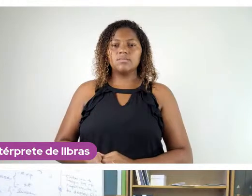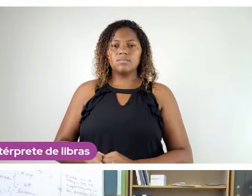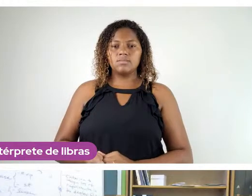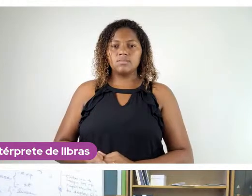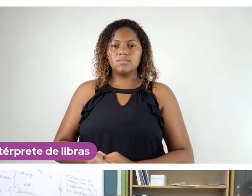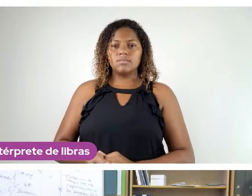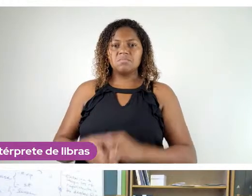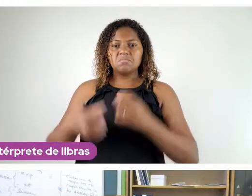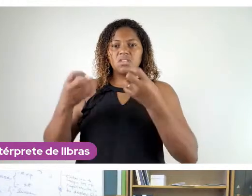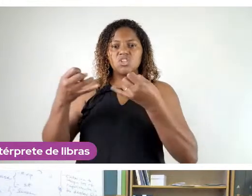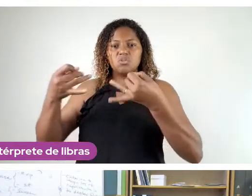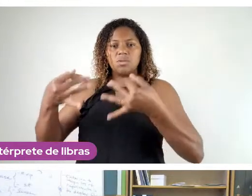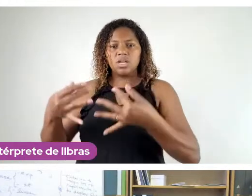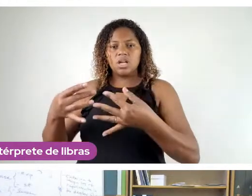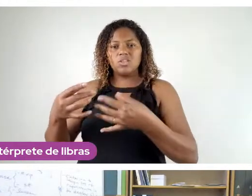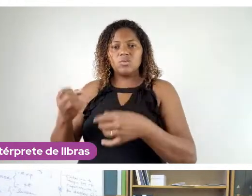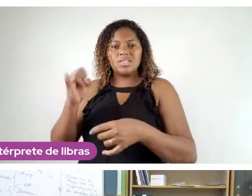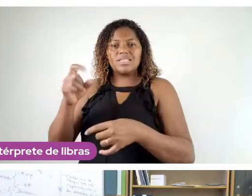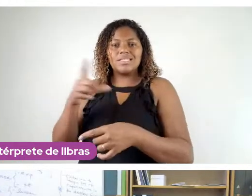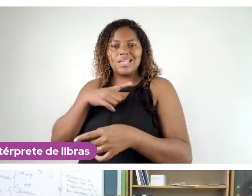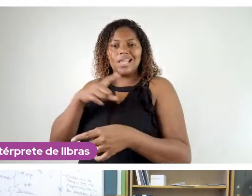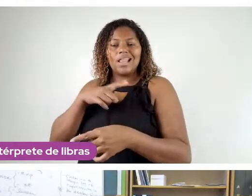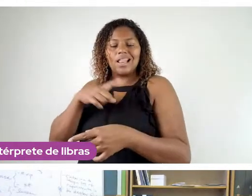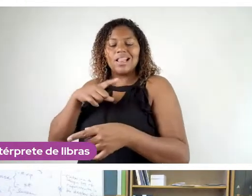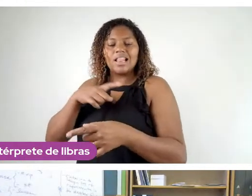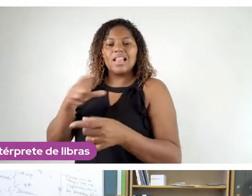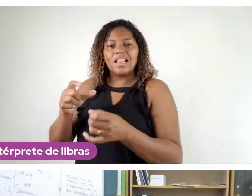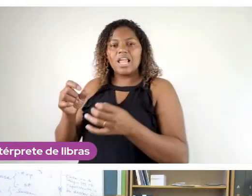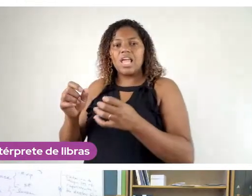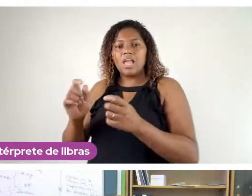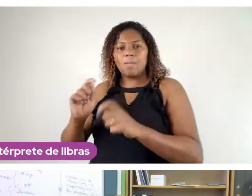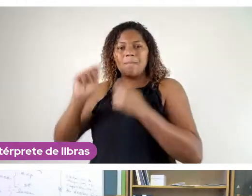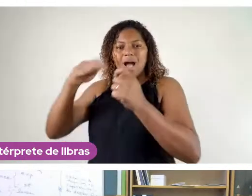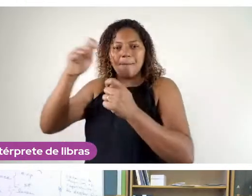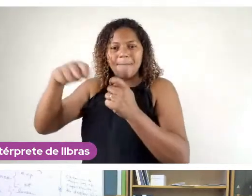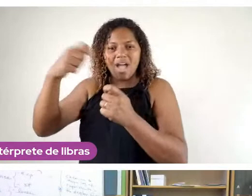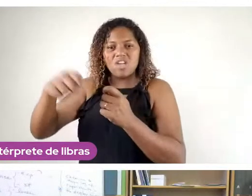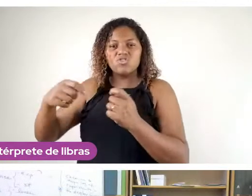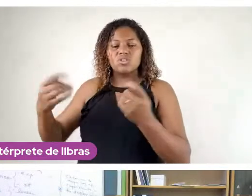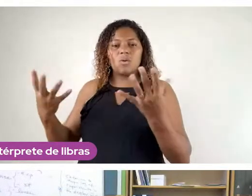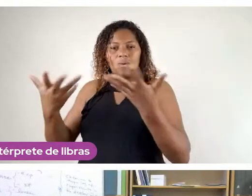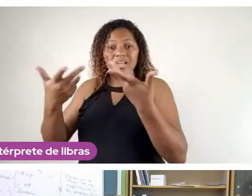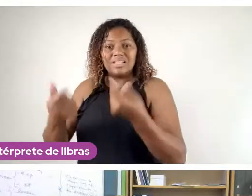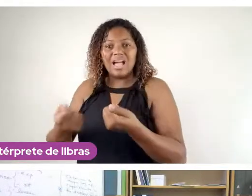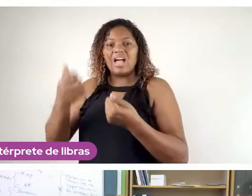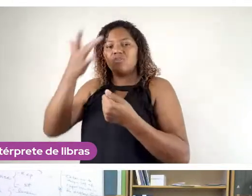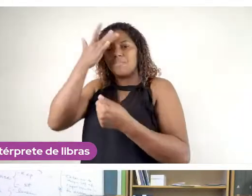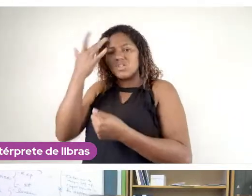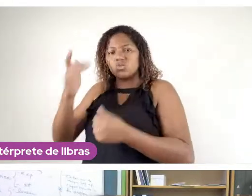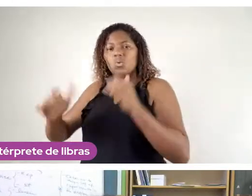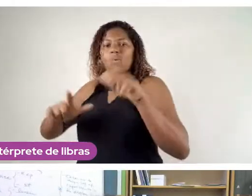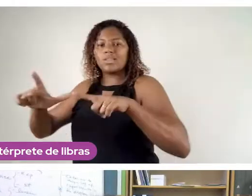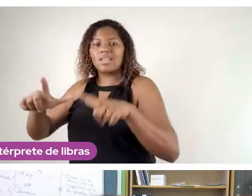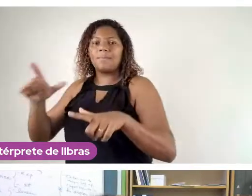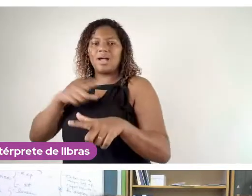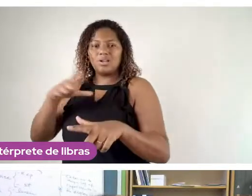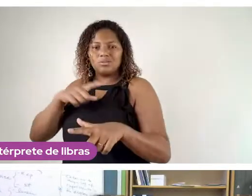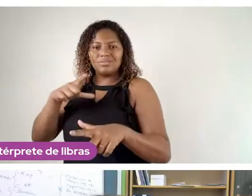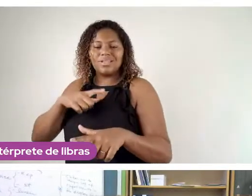ser más sostenibles. Y luego proyectos como los que hablaba de restauración, igual que lo hemos hecho en la tierra plantando